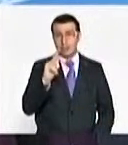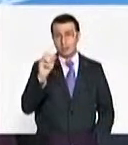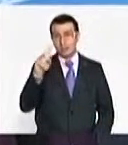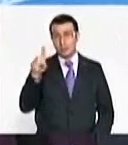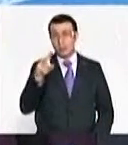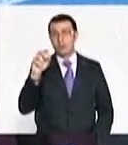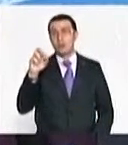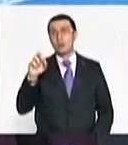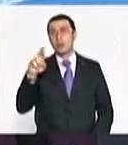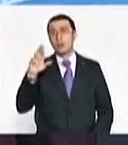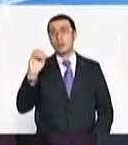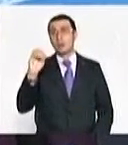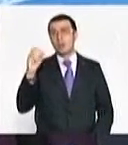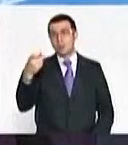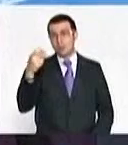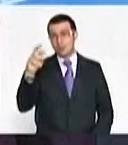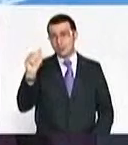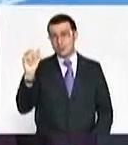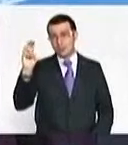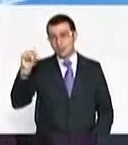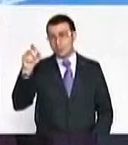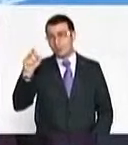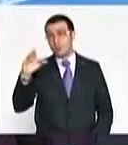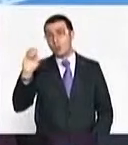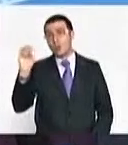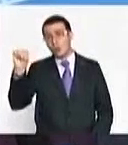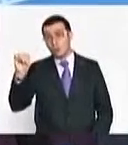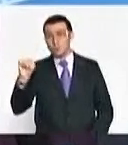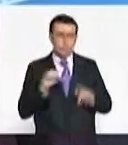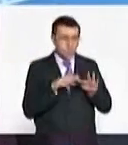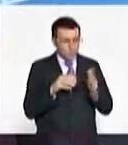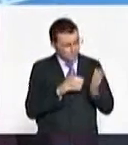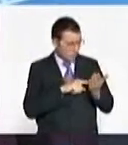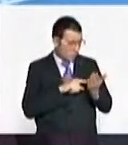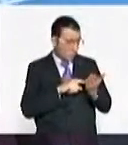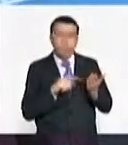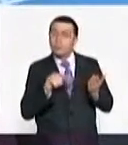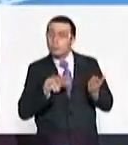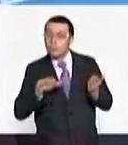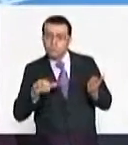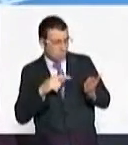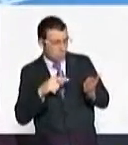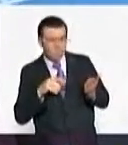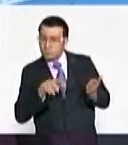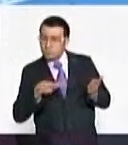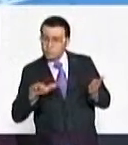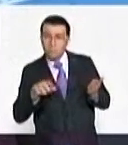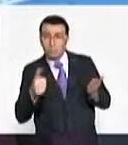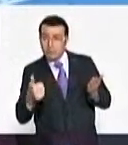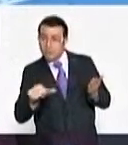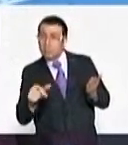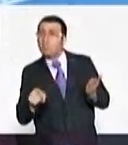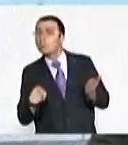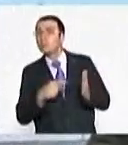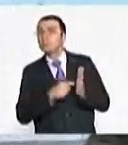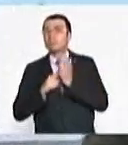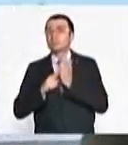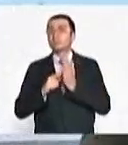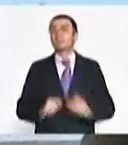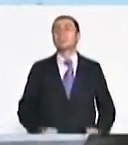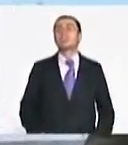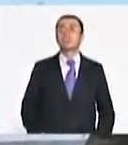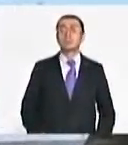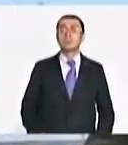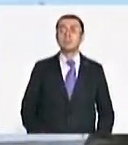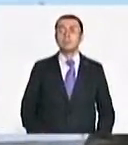www.ifosconfprogram.com. Ahí pueden entrar y poner la marca de su omega y mirar si lo que están tomando en realidad les está ayudando o no les está ayudando. Vamos